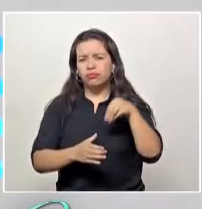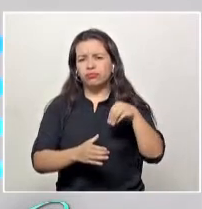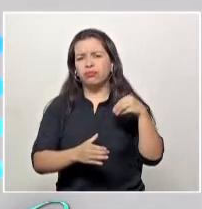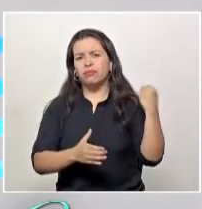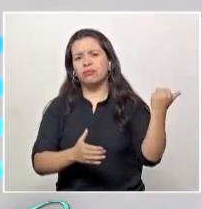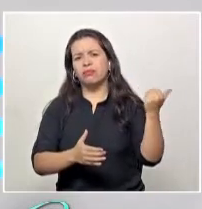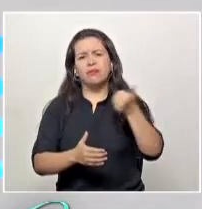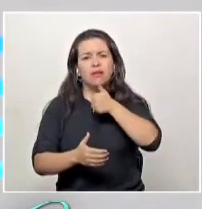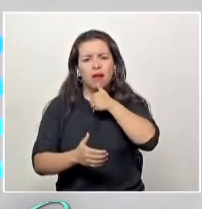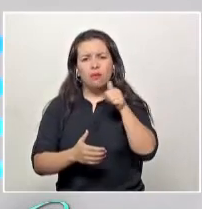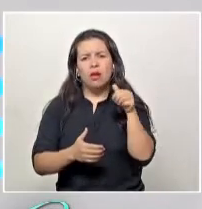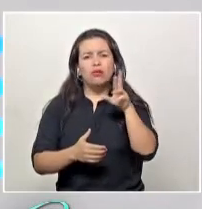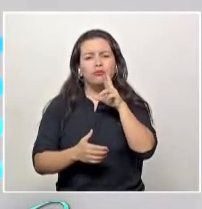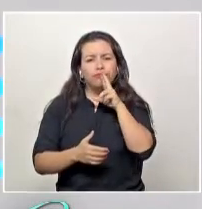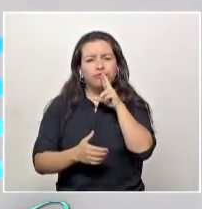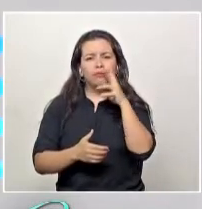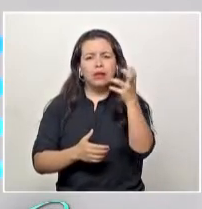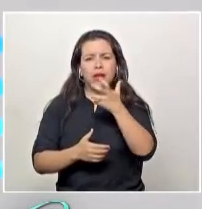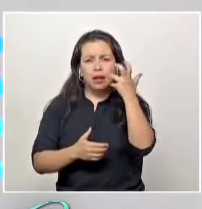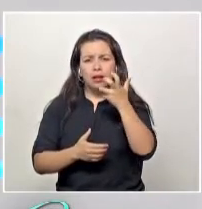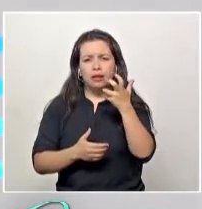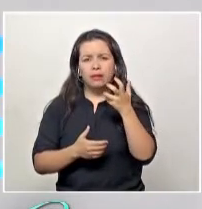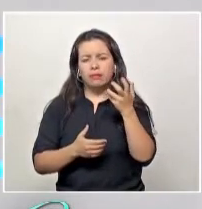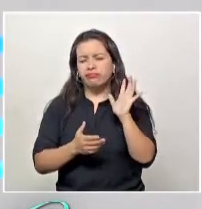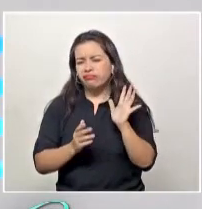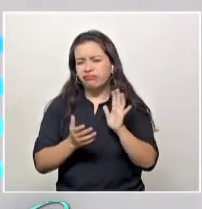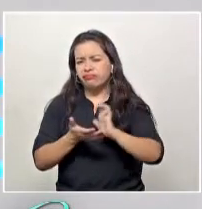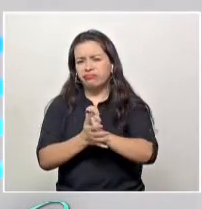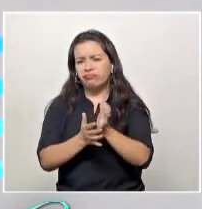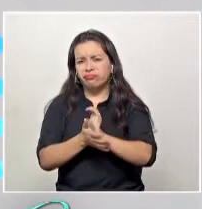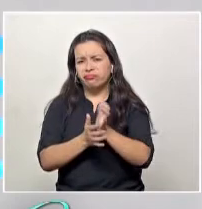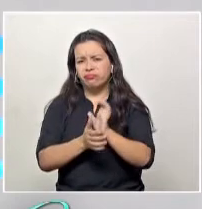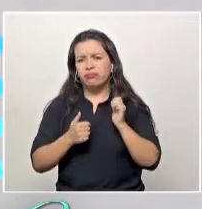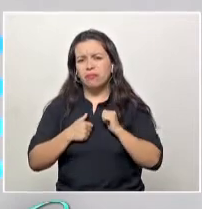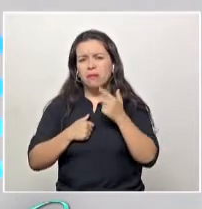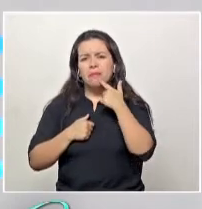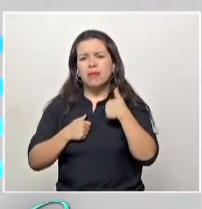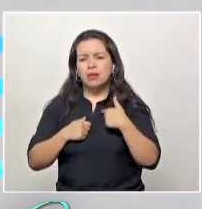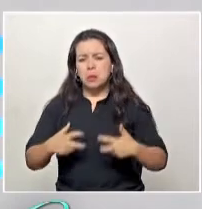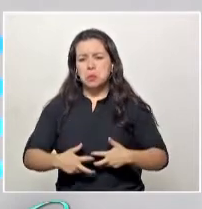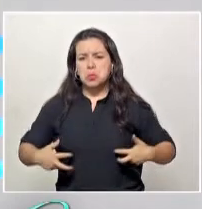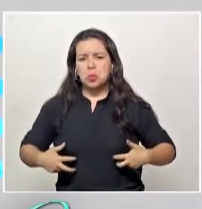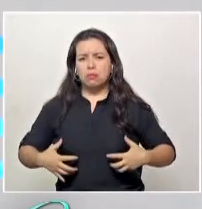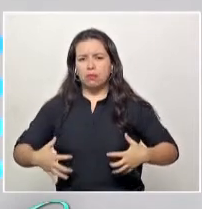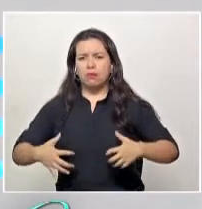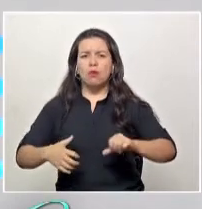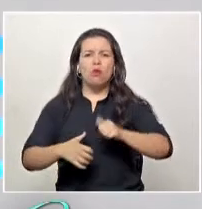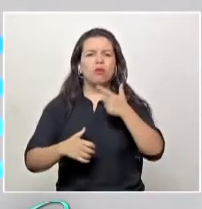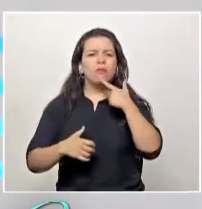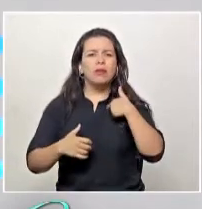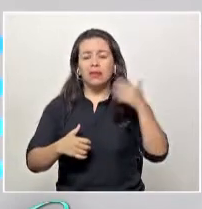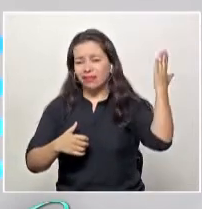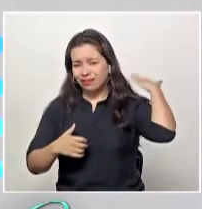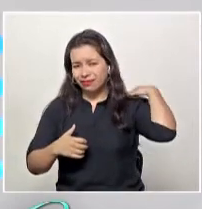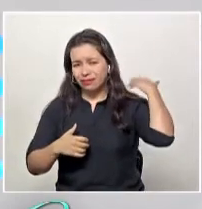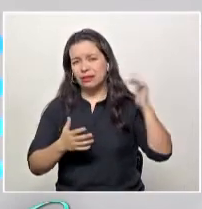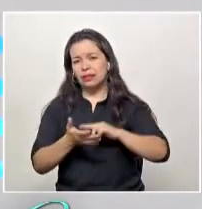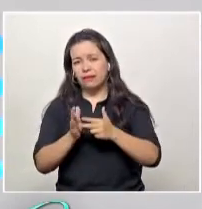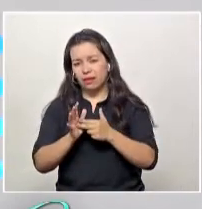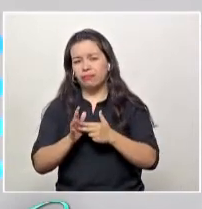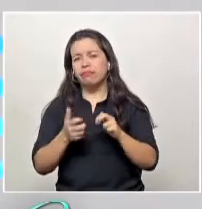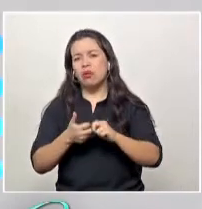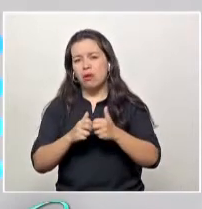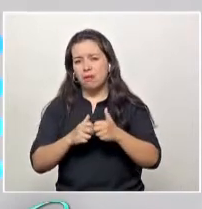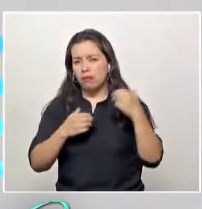caléndula. Me han dicho que es una costilla inflamada, otros médicos que es un reflejo de los problemas que tengo en la columna. Realmente